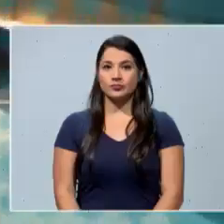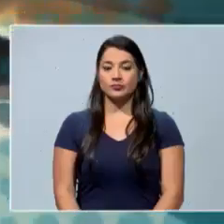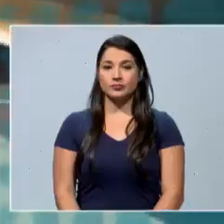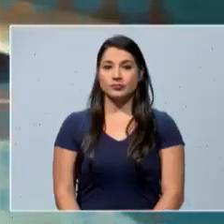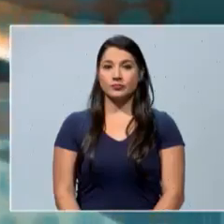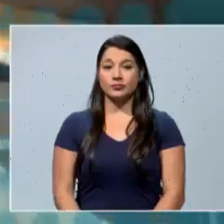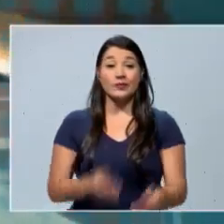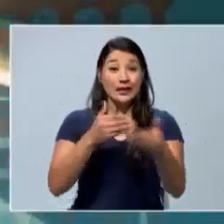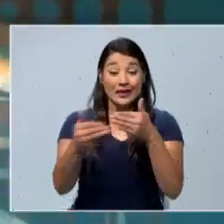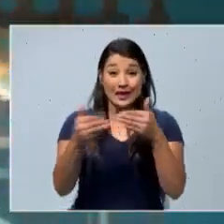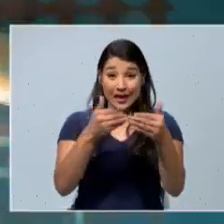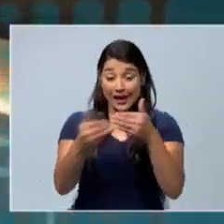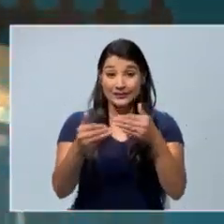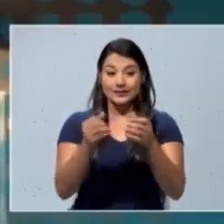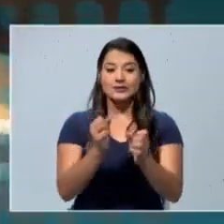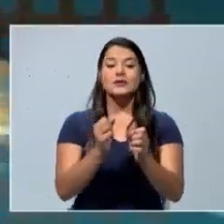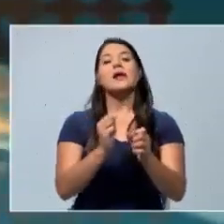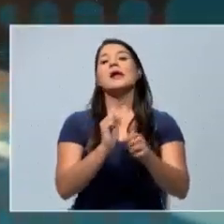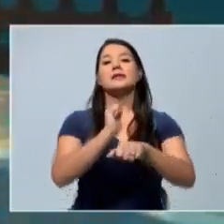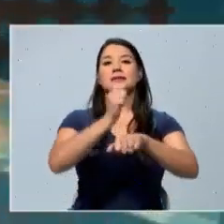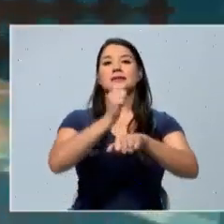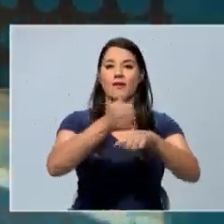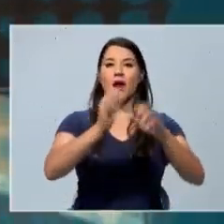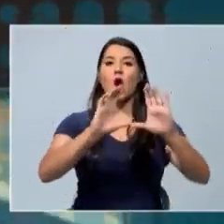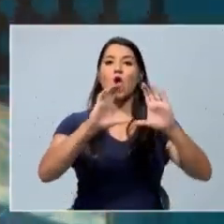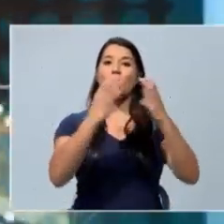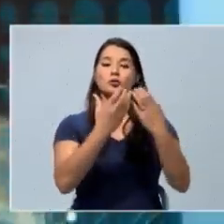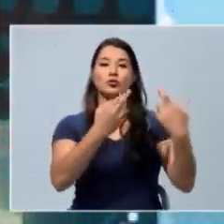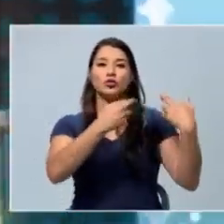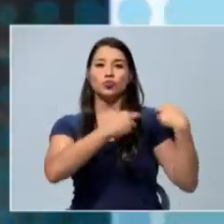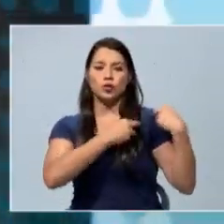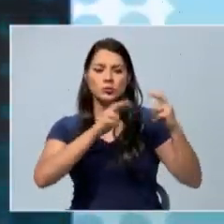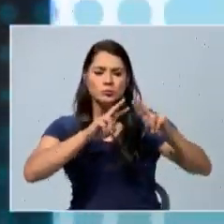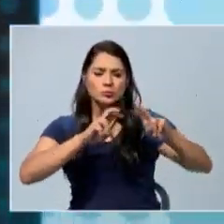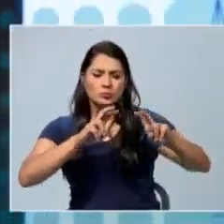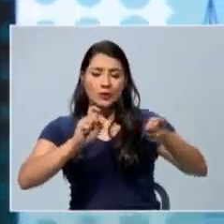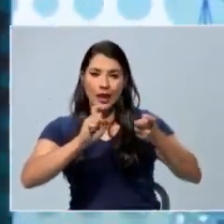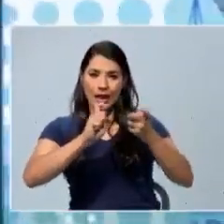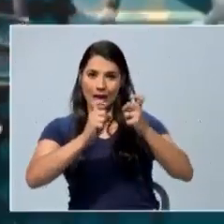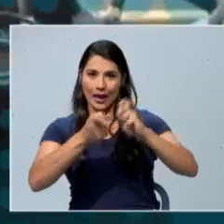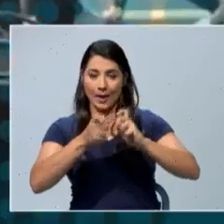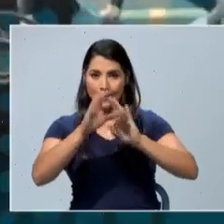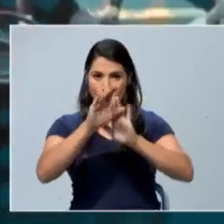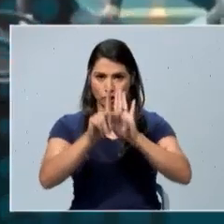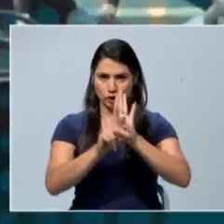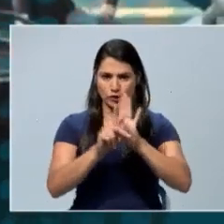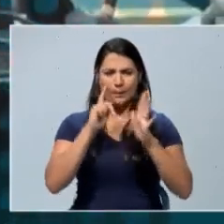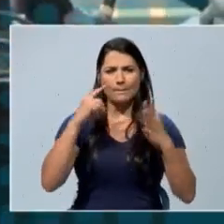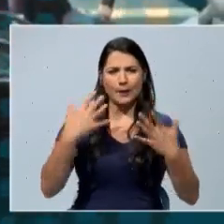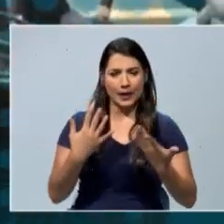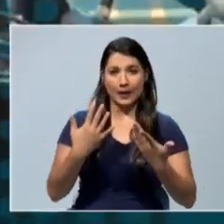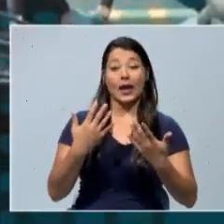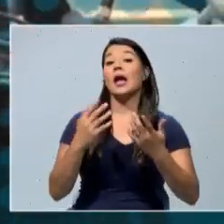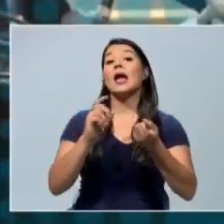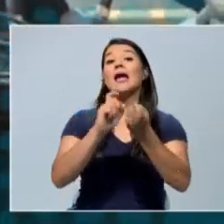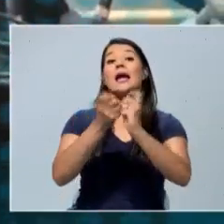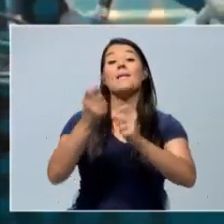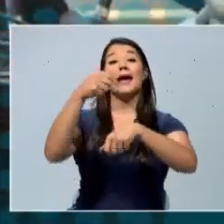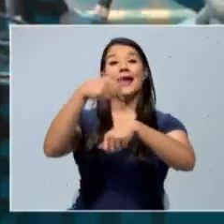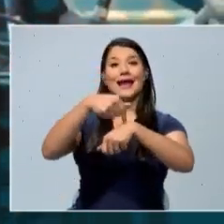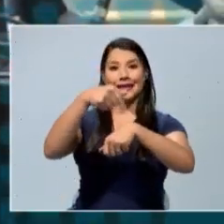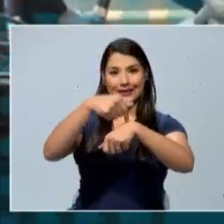Está a punto de conformarse la comisión que analizará la reforma constitucional para disminuir de 8 a 5 años el periodo de elección